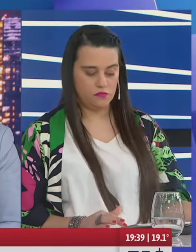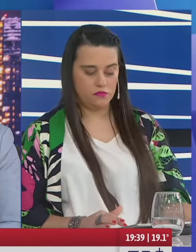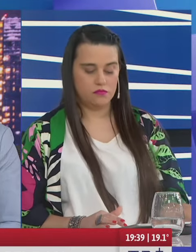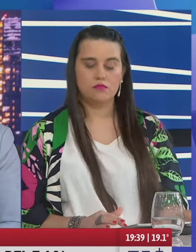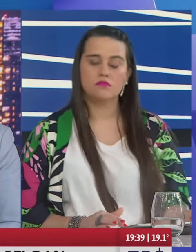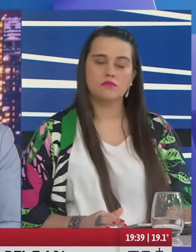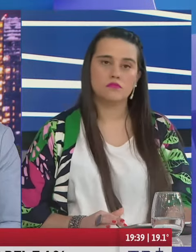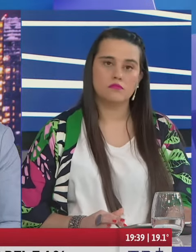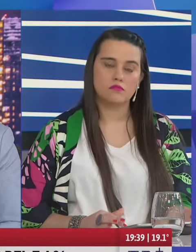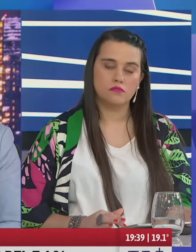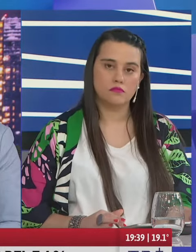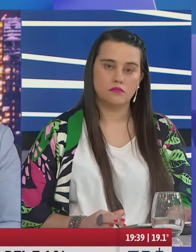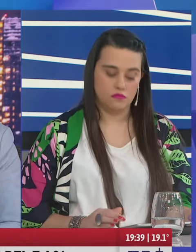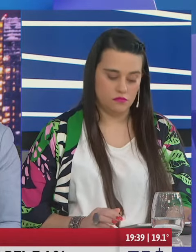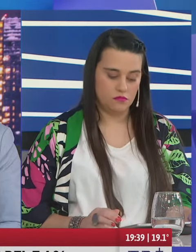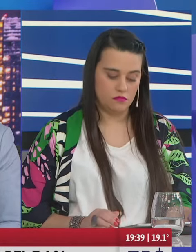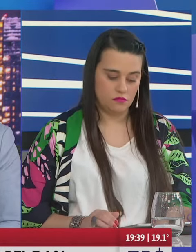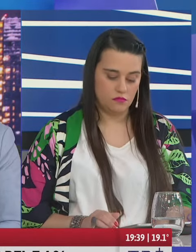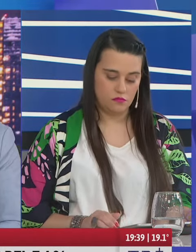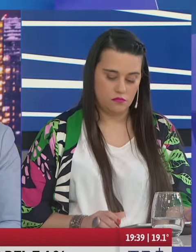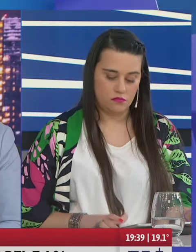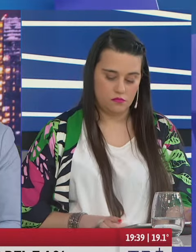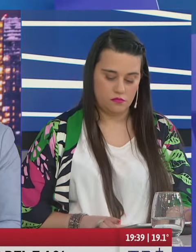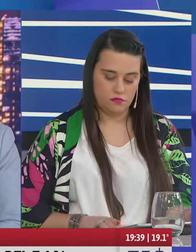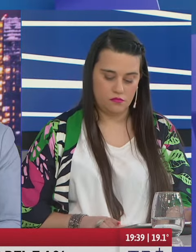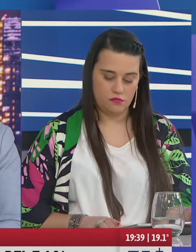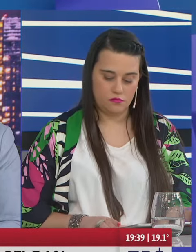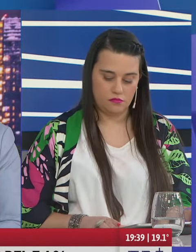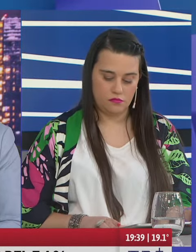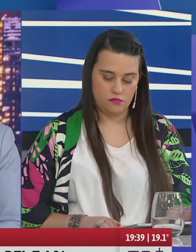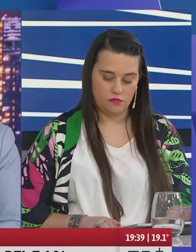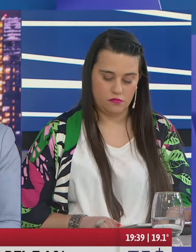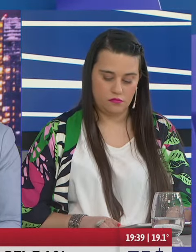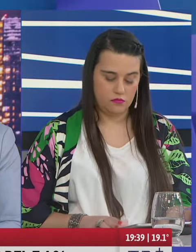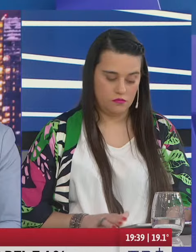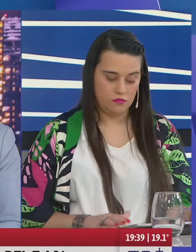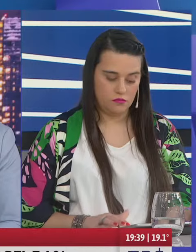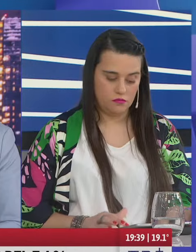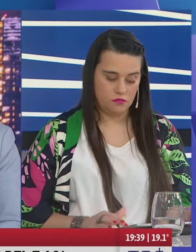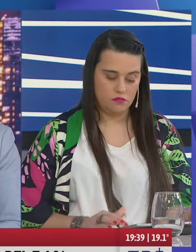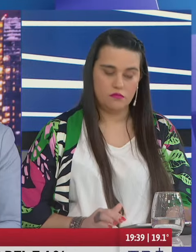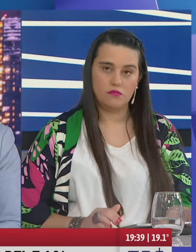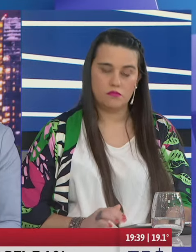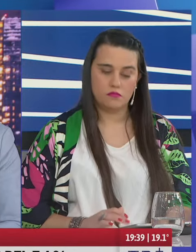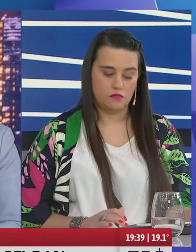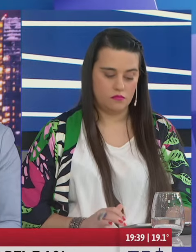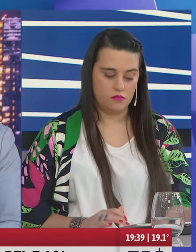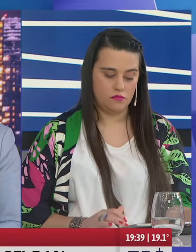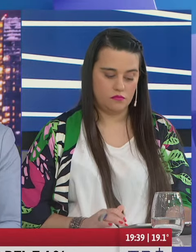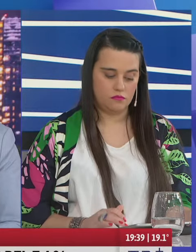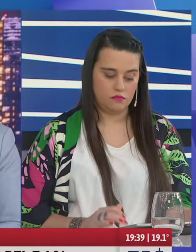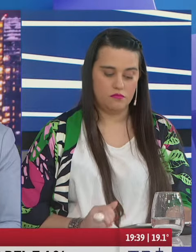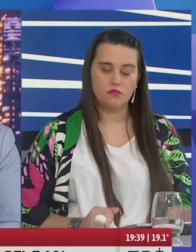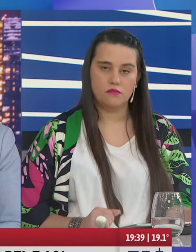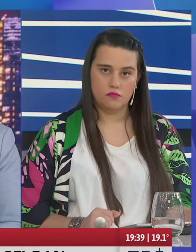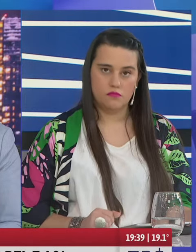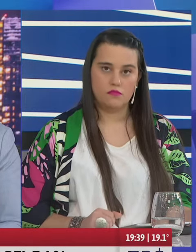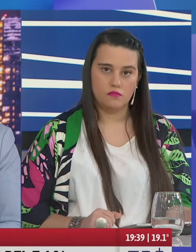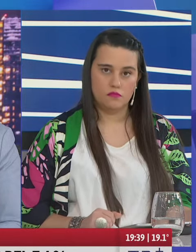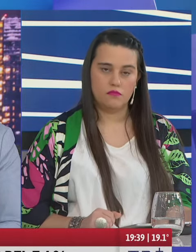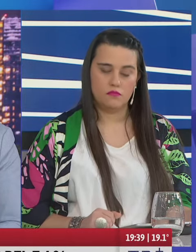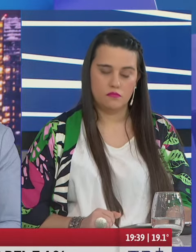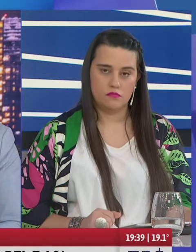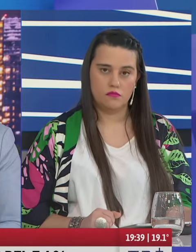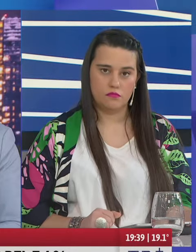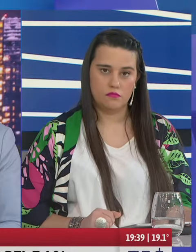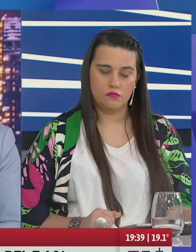dato, que la producción industrial PYME cae y la expectativa crece. Mirá o sea, quiero decir